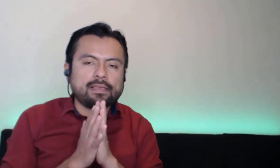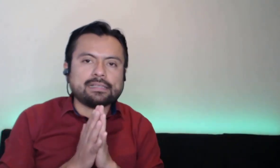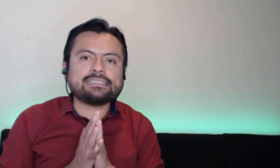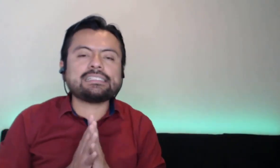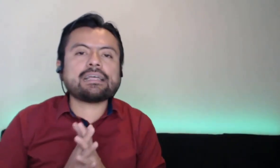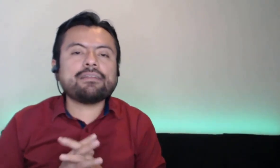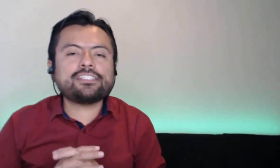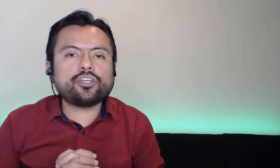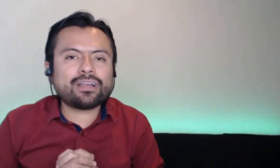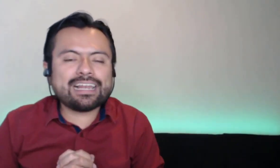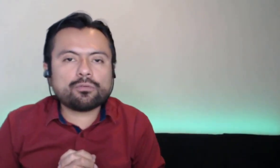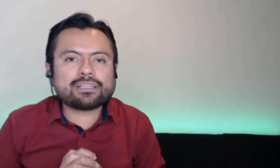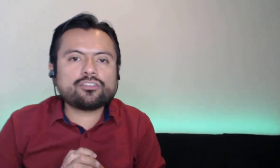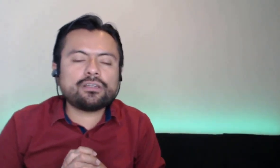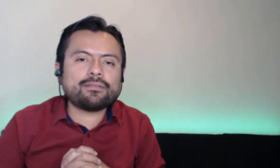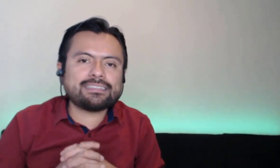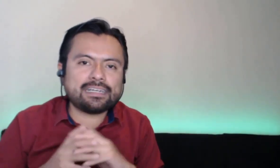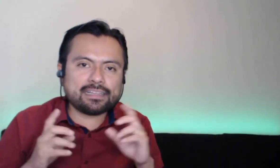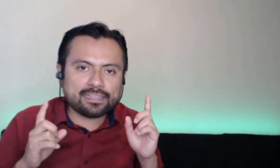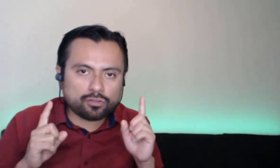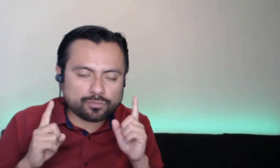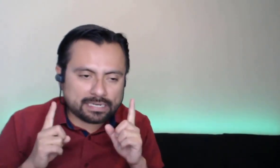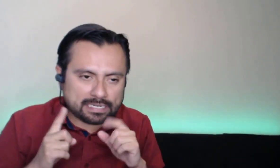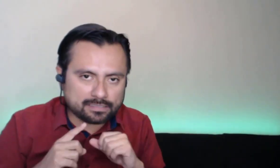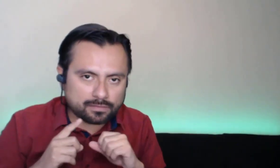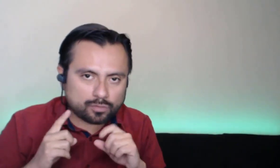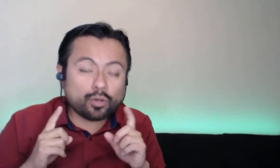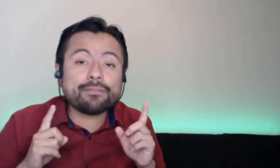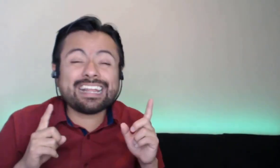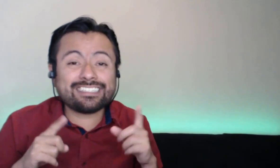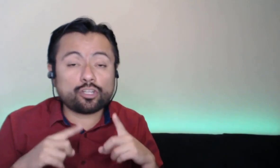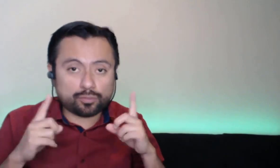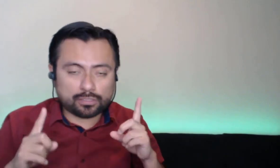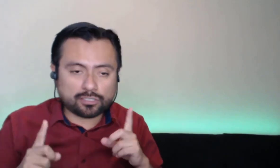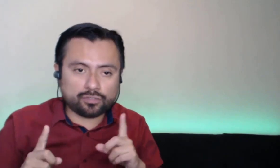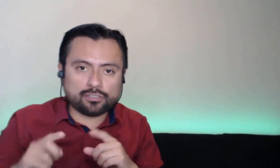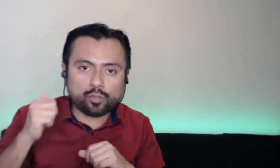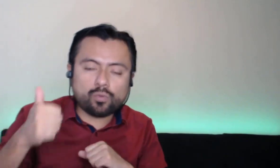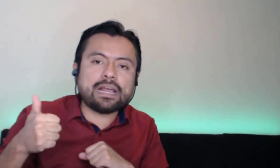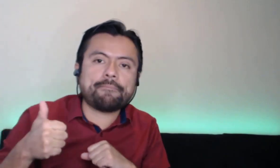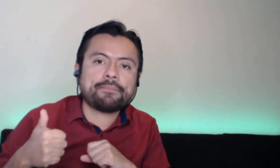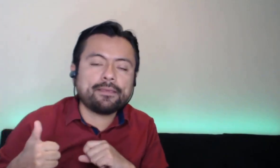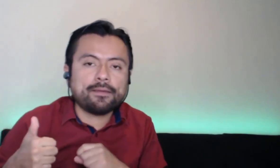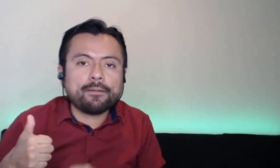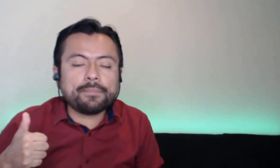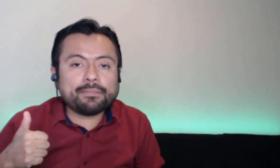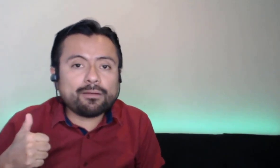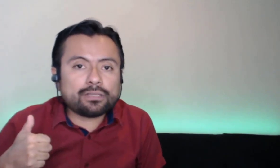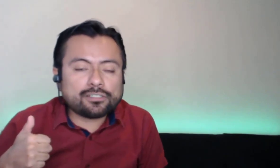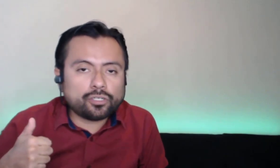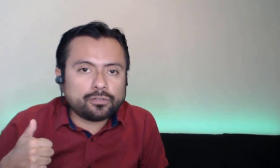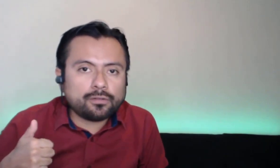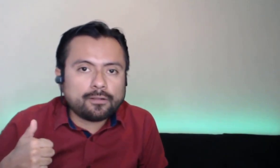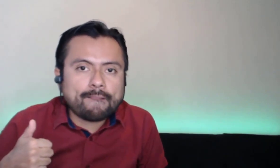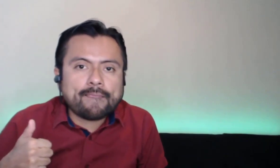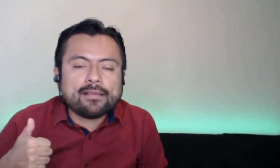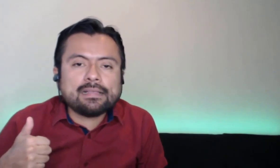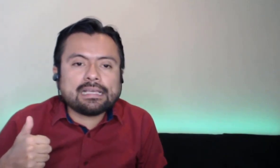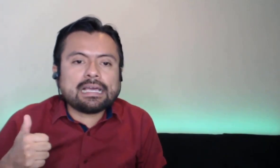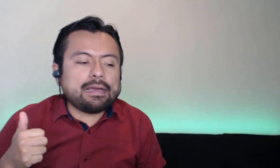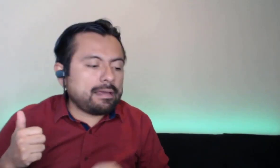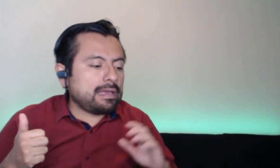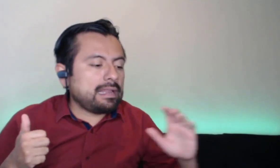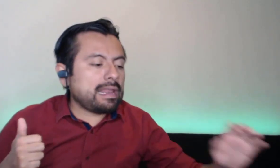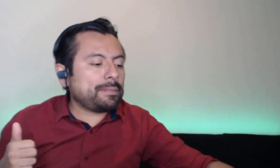se estableció que la votación iba a ser de dos maneras o iban a ser dos votaciones una primera votación